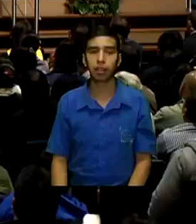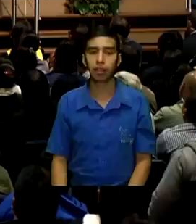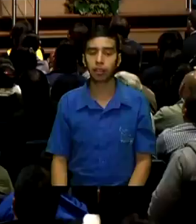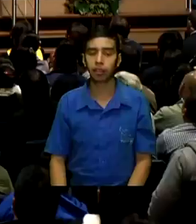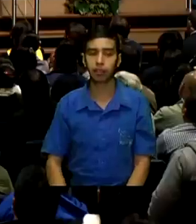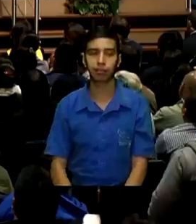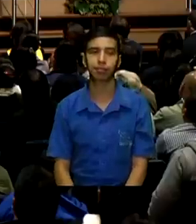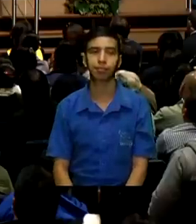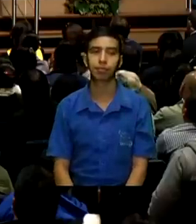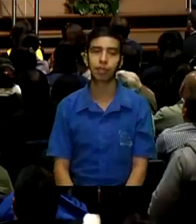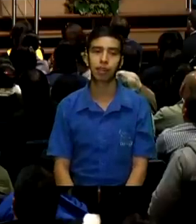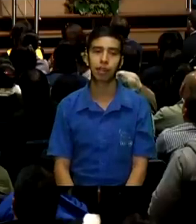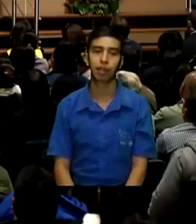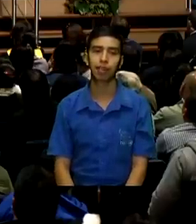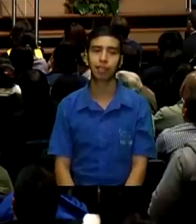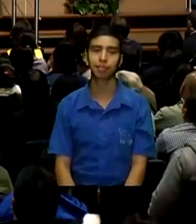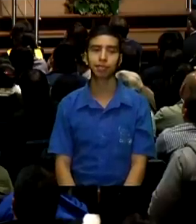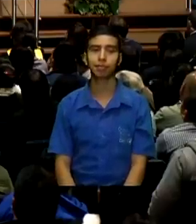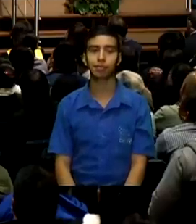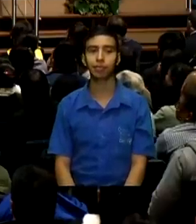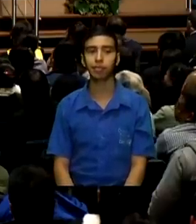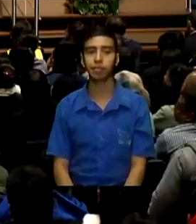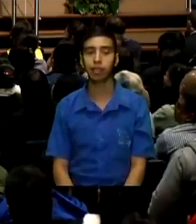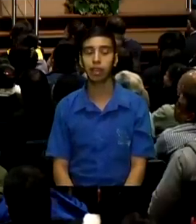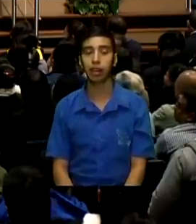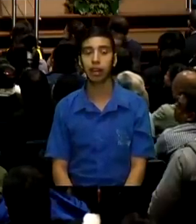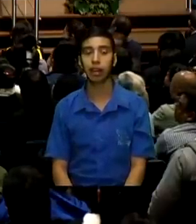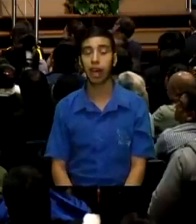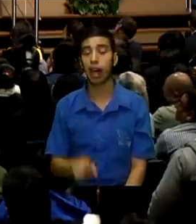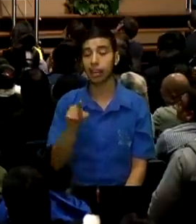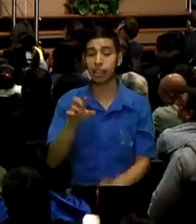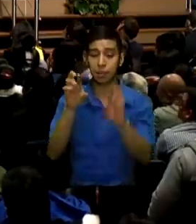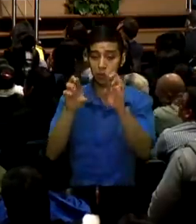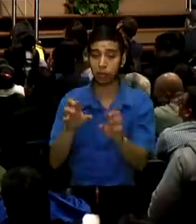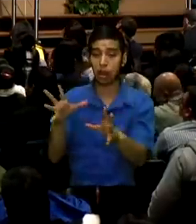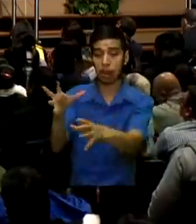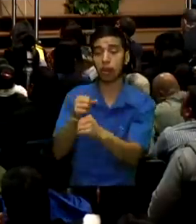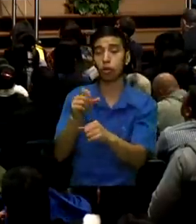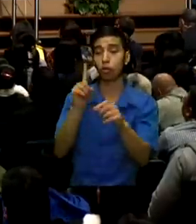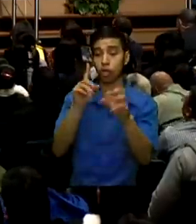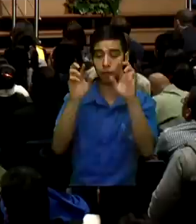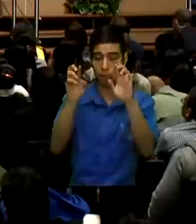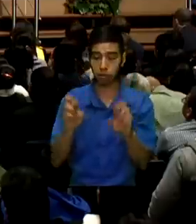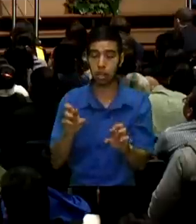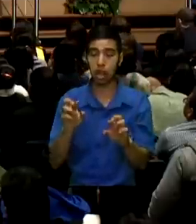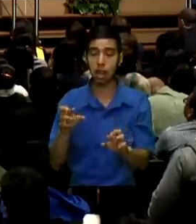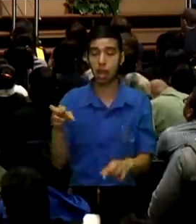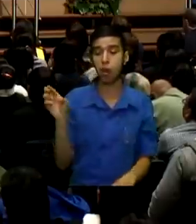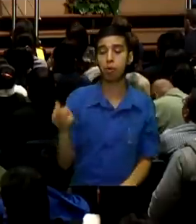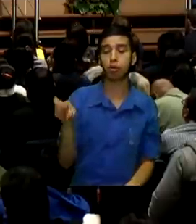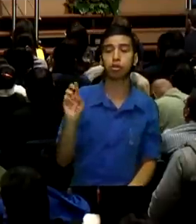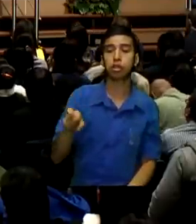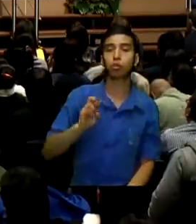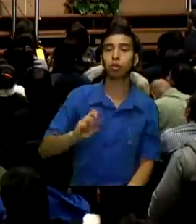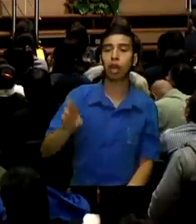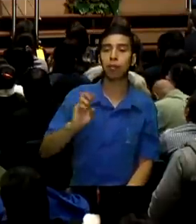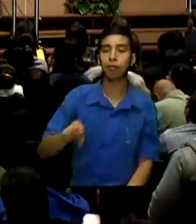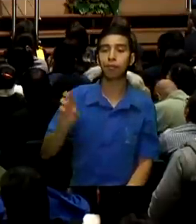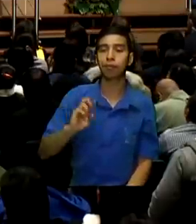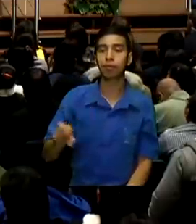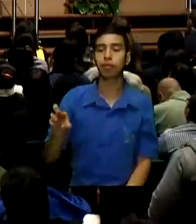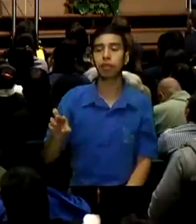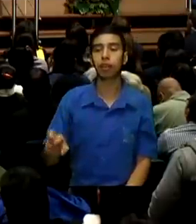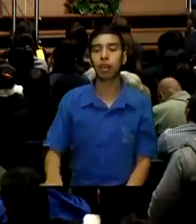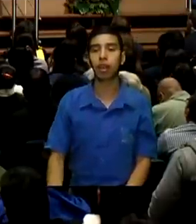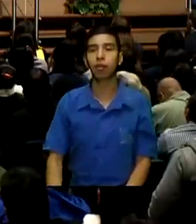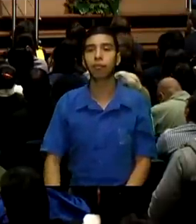hombre. No dijo eso, sino que empieza él a decir que él tenía ese problema desde niño, pero que él le pagaba a la prostituta,